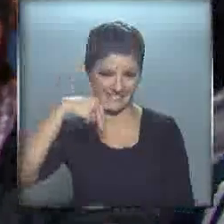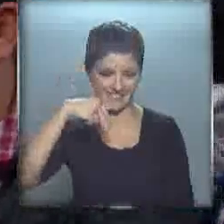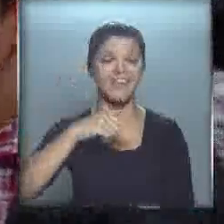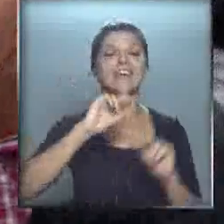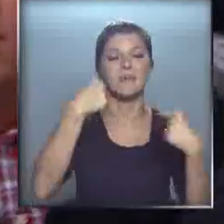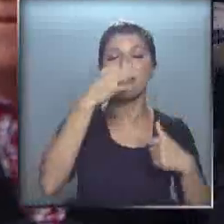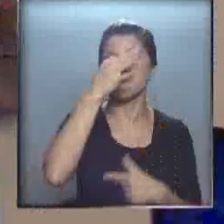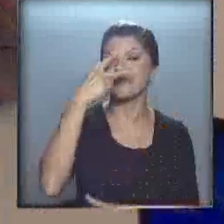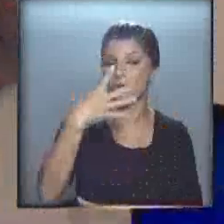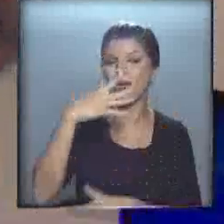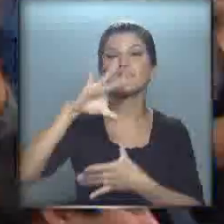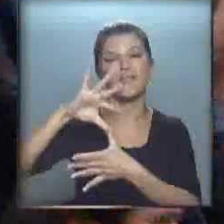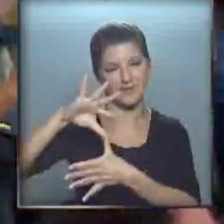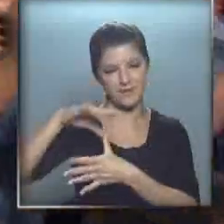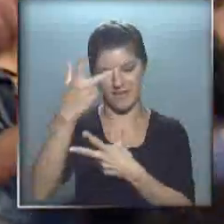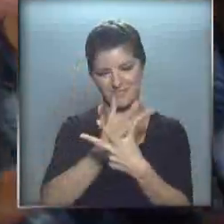Y la 24 de Lomas.